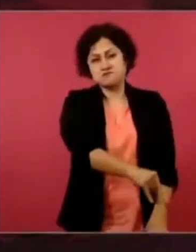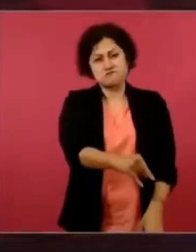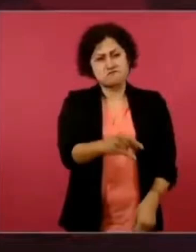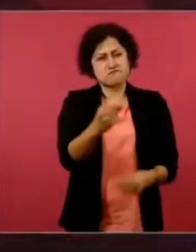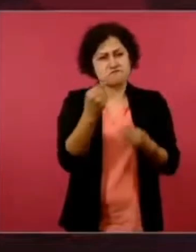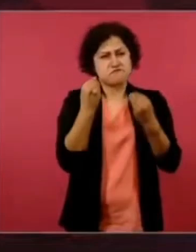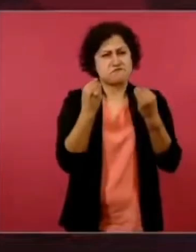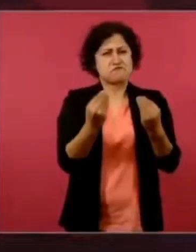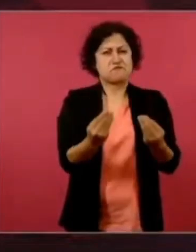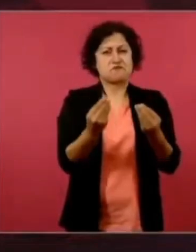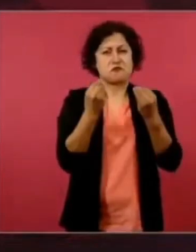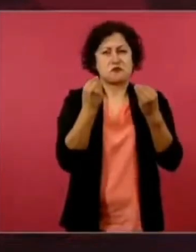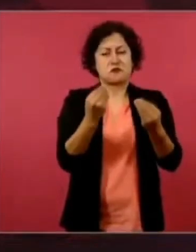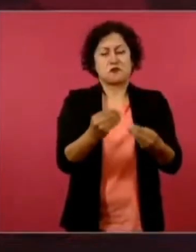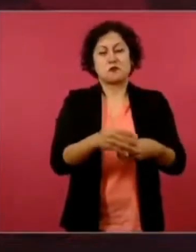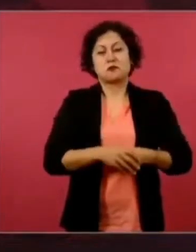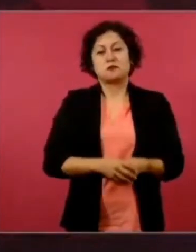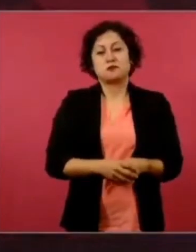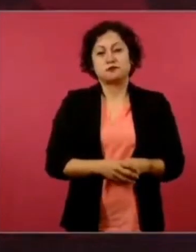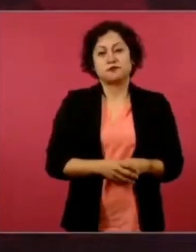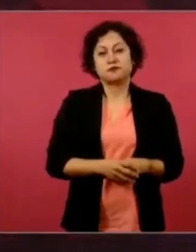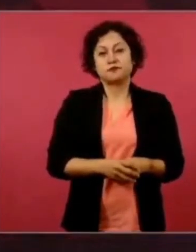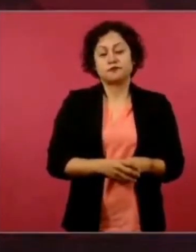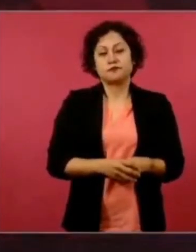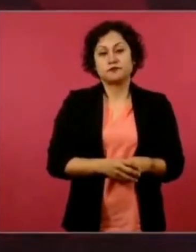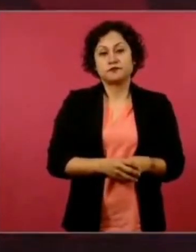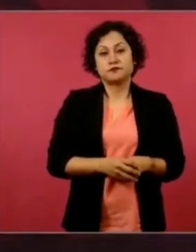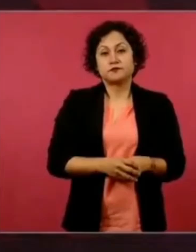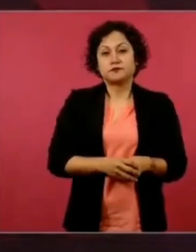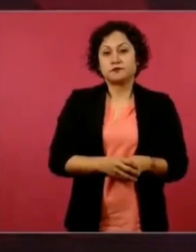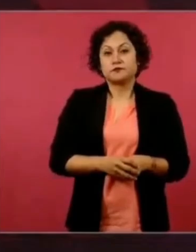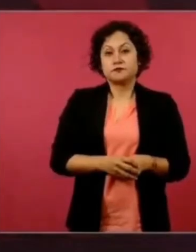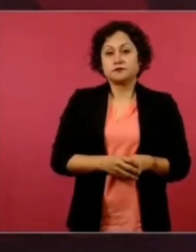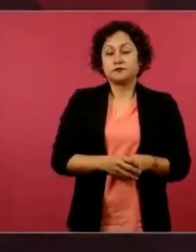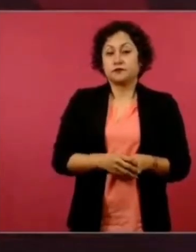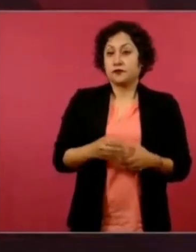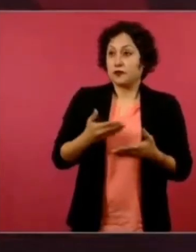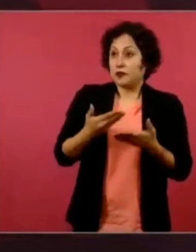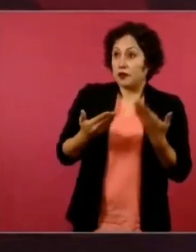Mucho, muy hipócritas. Y ahora están en Morena. Entonces,